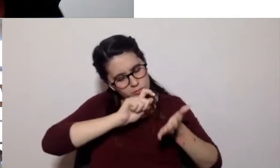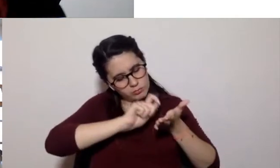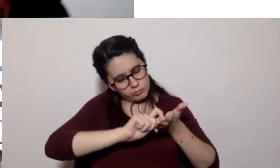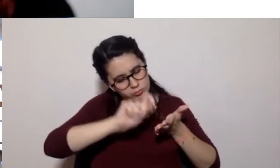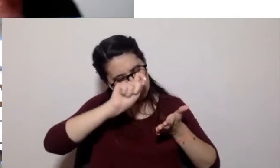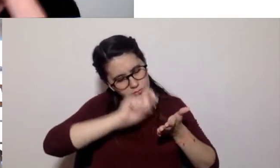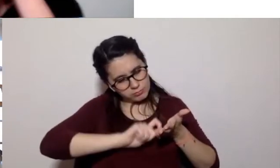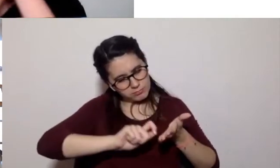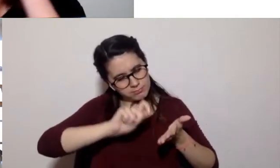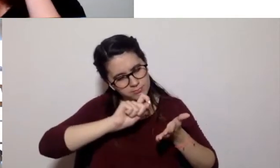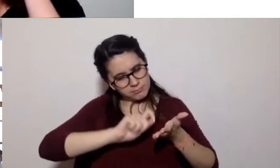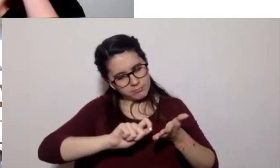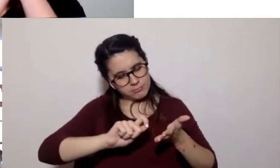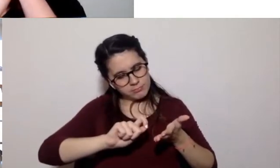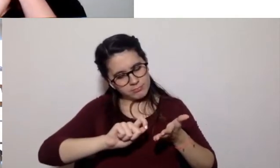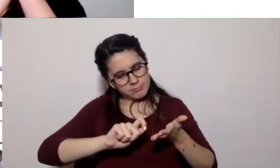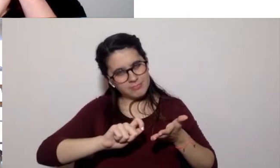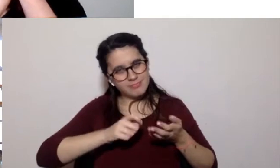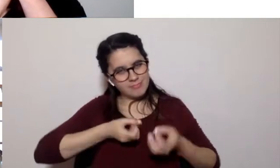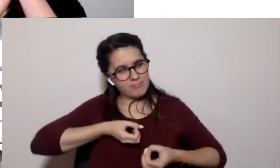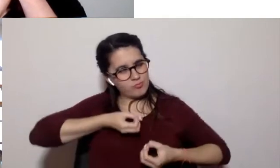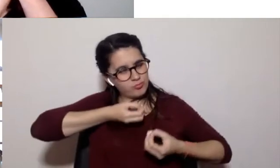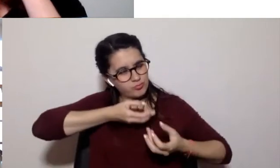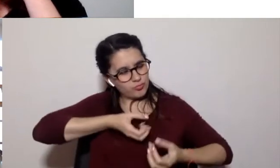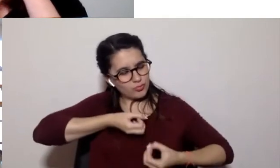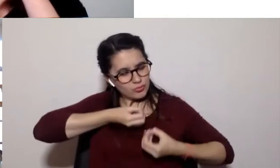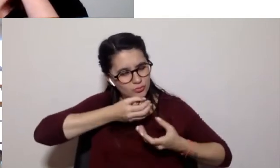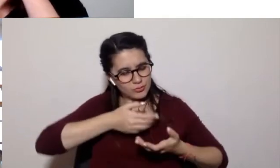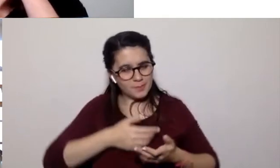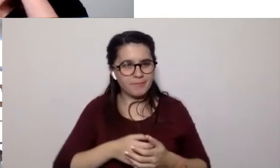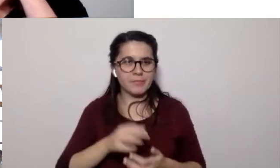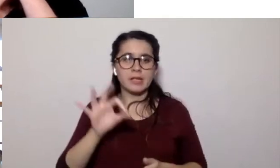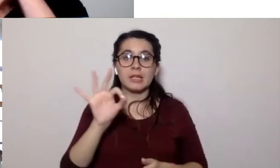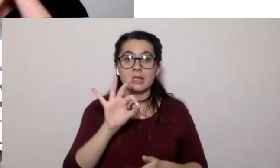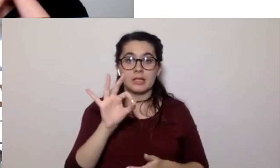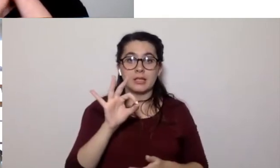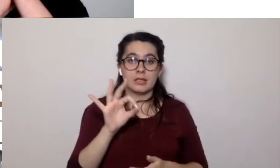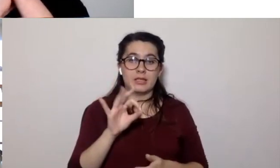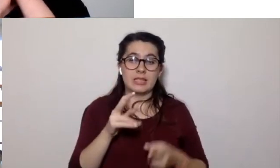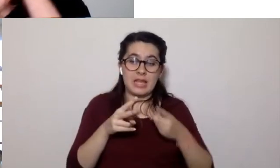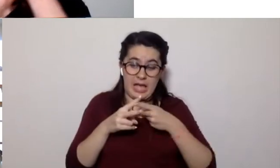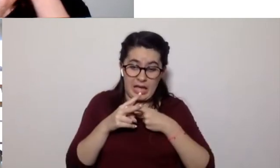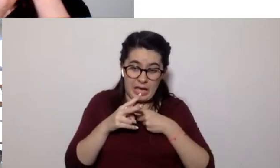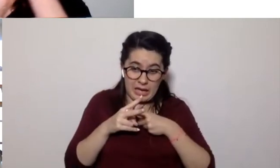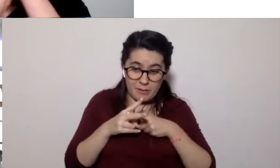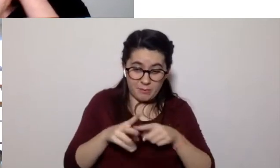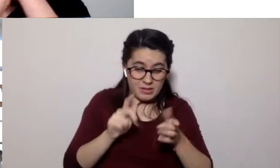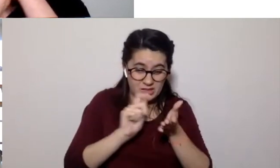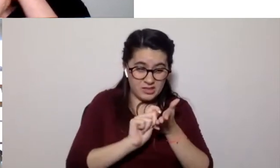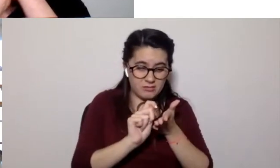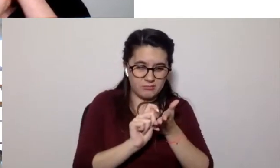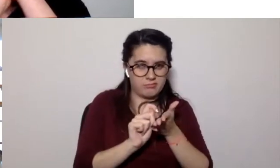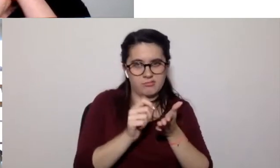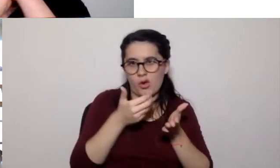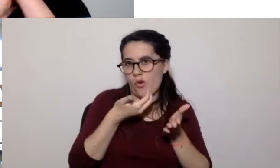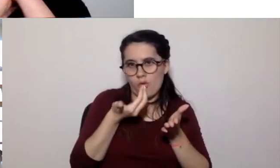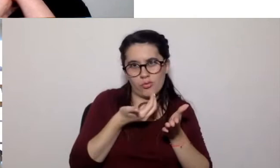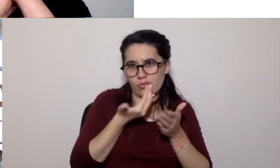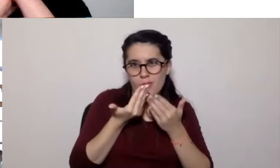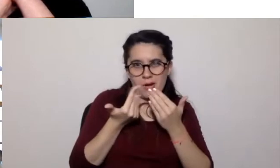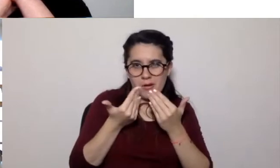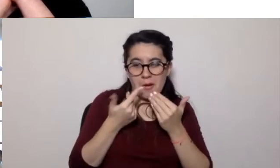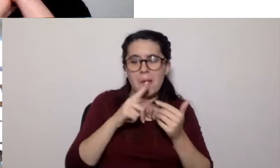Como desahogándote, ¿sí? Al principio te puede ser difícil porque no estamos acostumbrados, pero